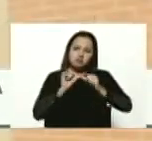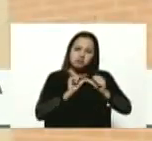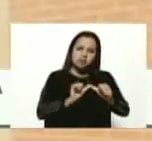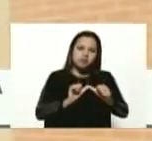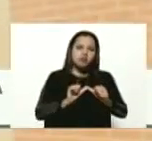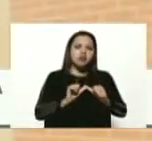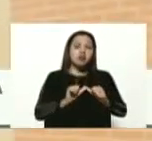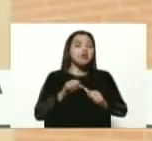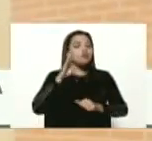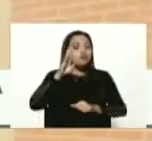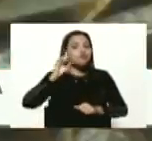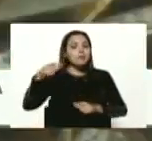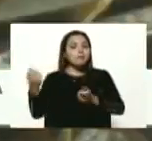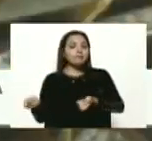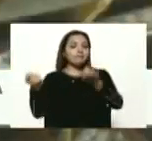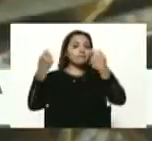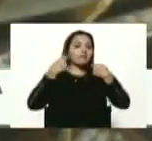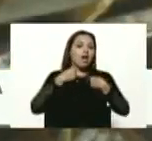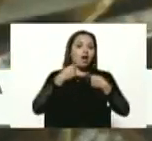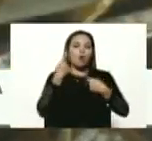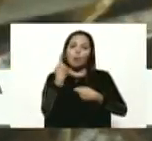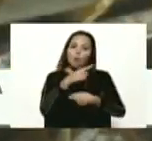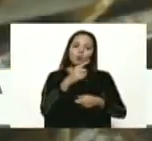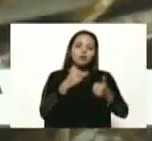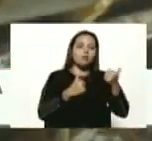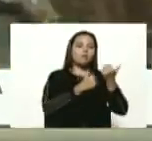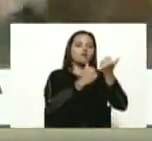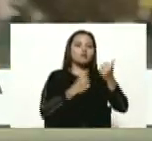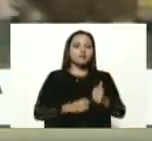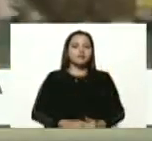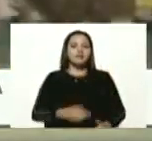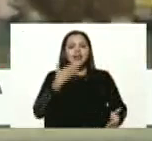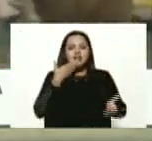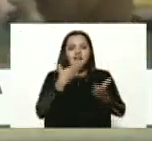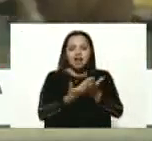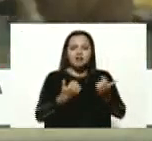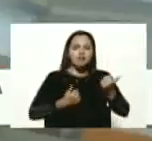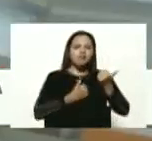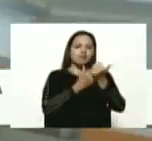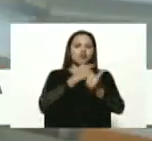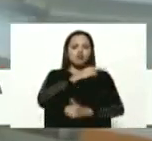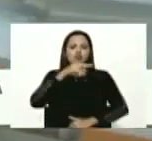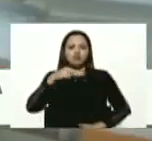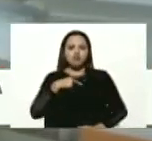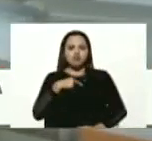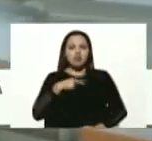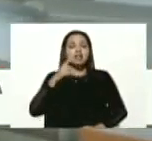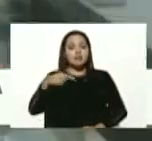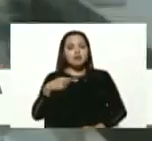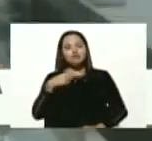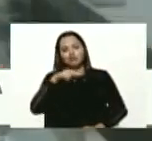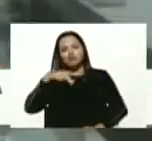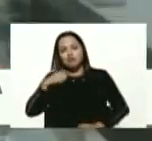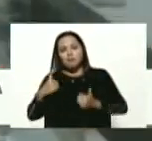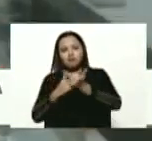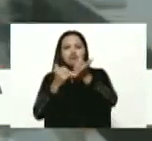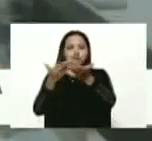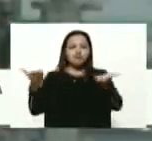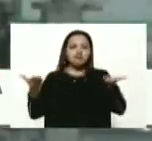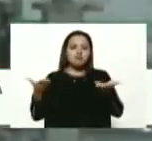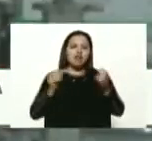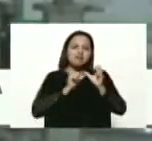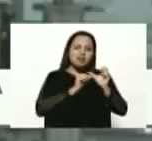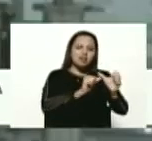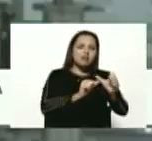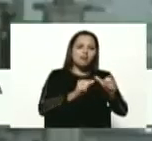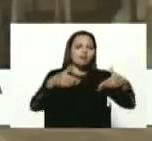otro crédito. Gracias por creer en nosotros y nosotros por creer en ustedes. Nosotros seguimos luchando por